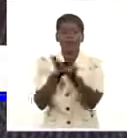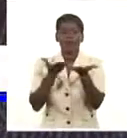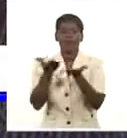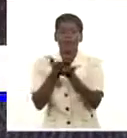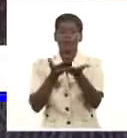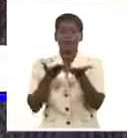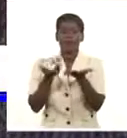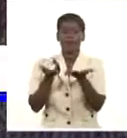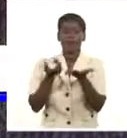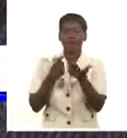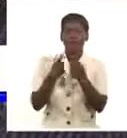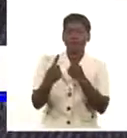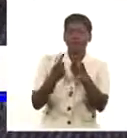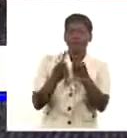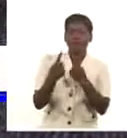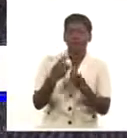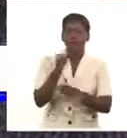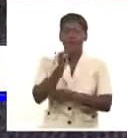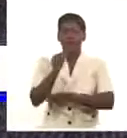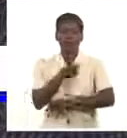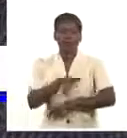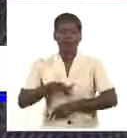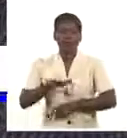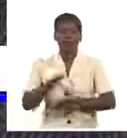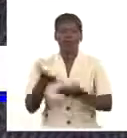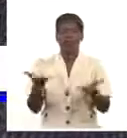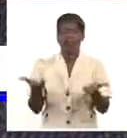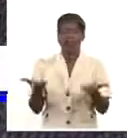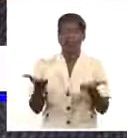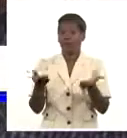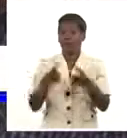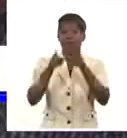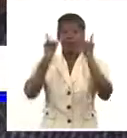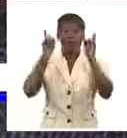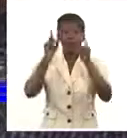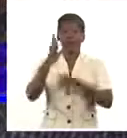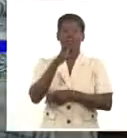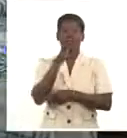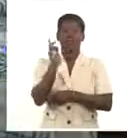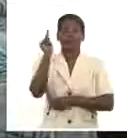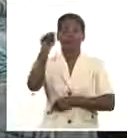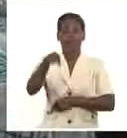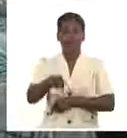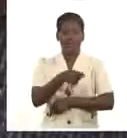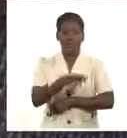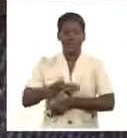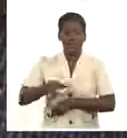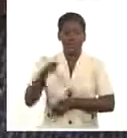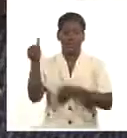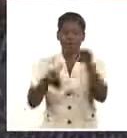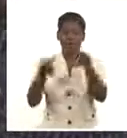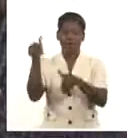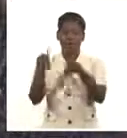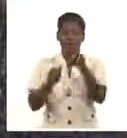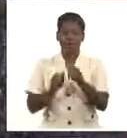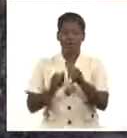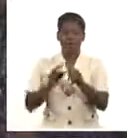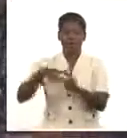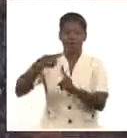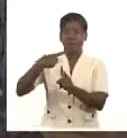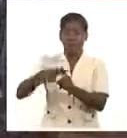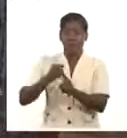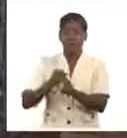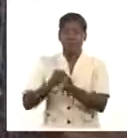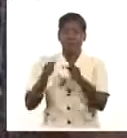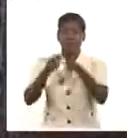federación, la reunión de las organizaciones estudiantiles, la asamblea de trabajadores, pero ahí no nos podemos